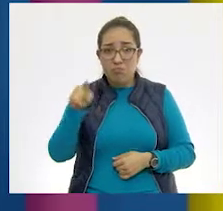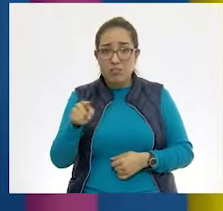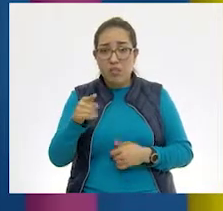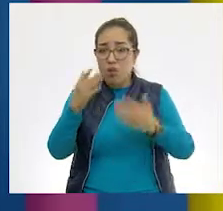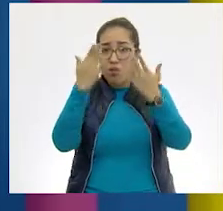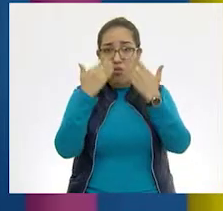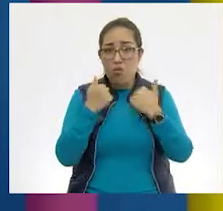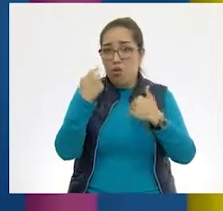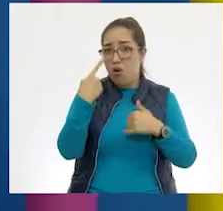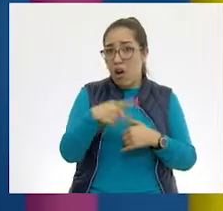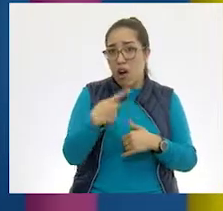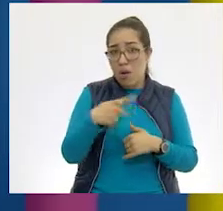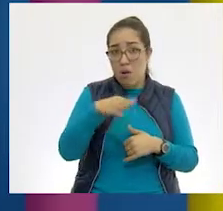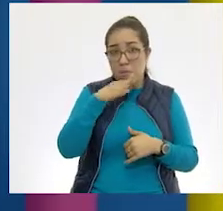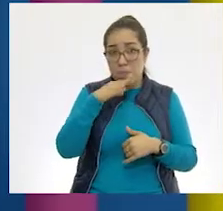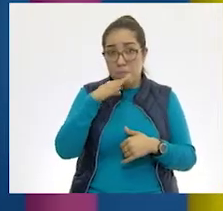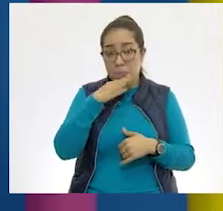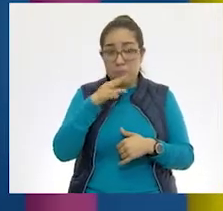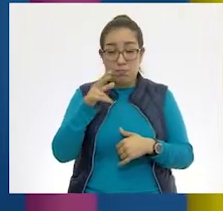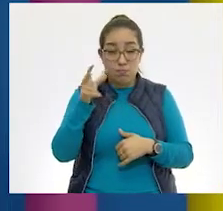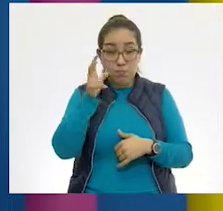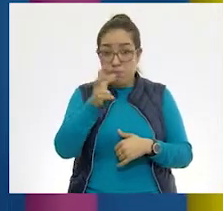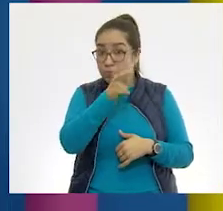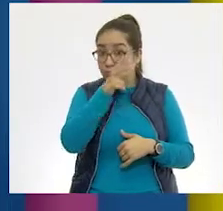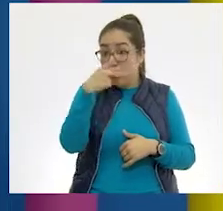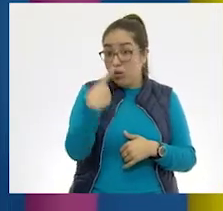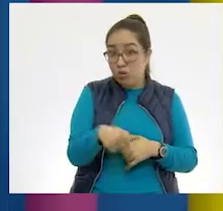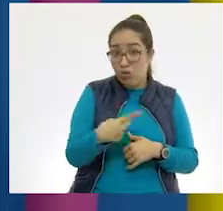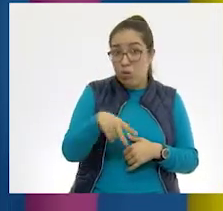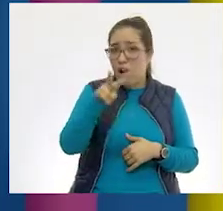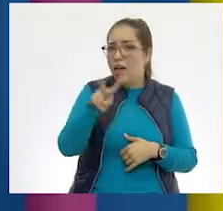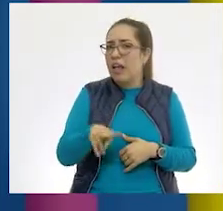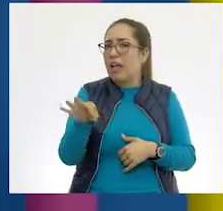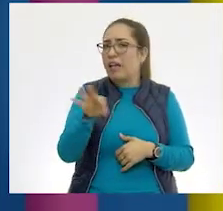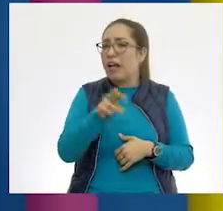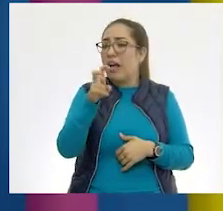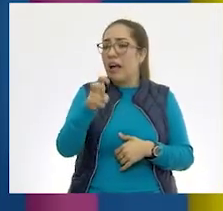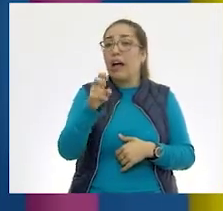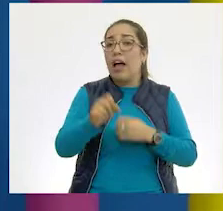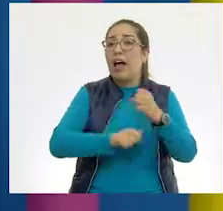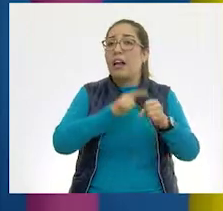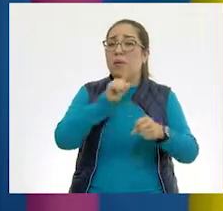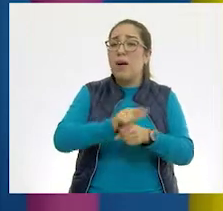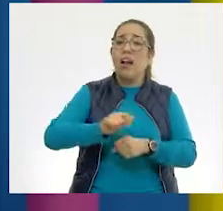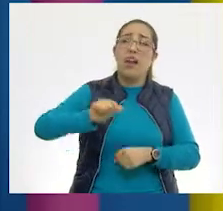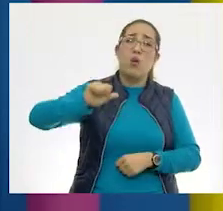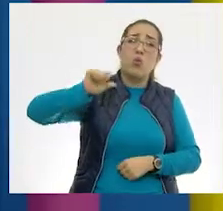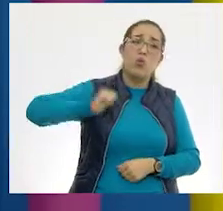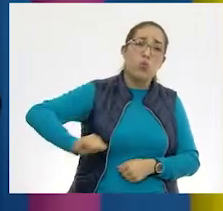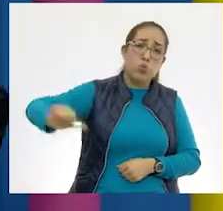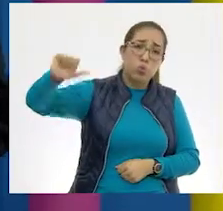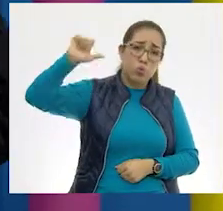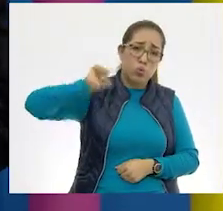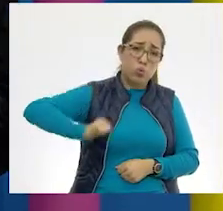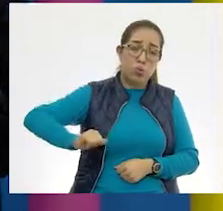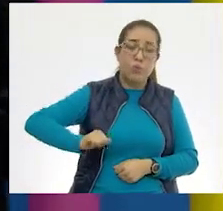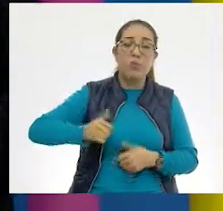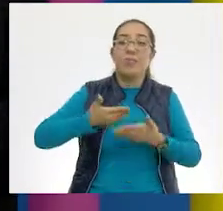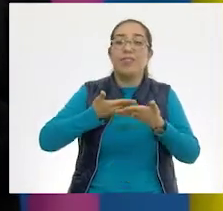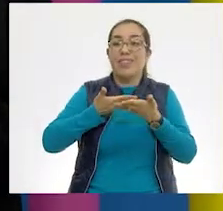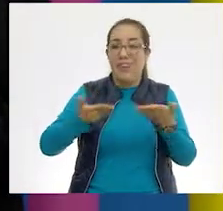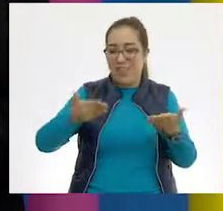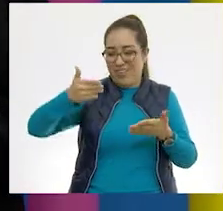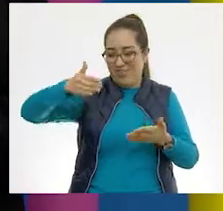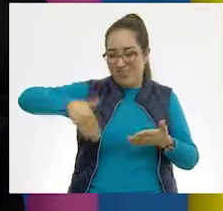glándulas mamarias. Así que es posible que sean animales muy antiguos. Ahora, con la información que acabamos de